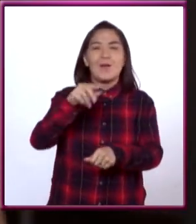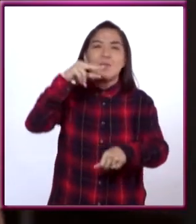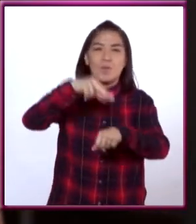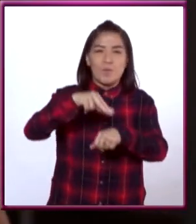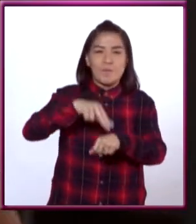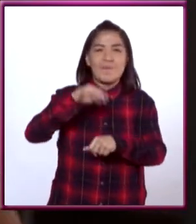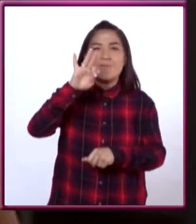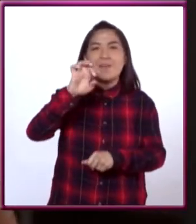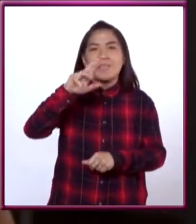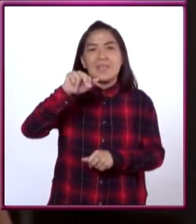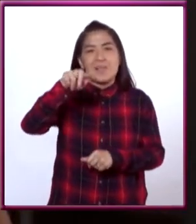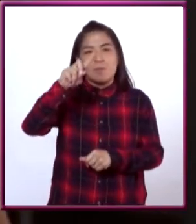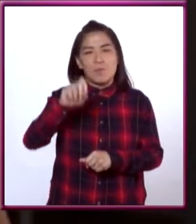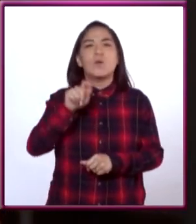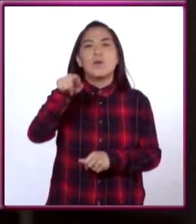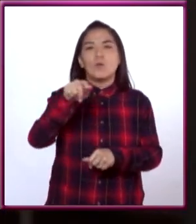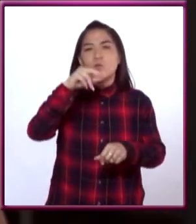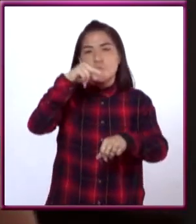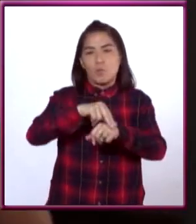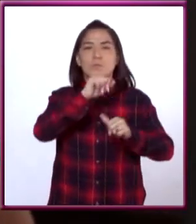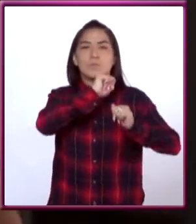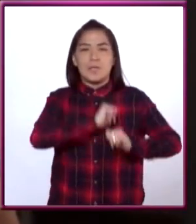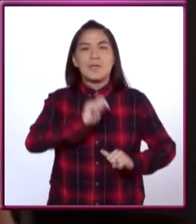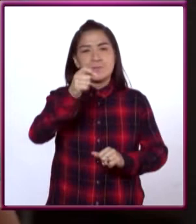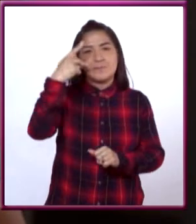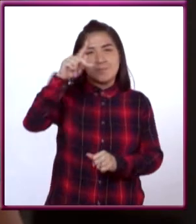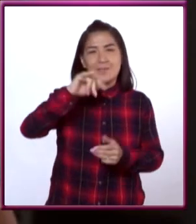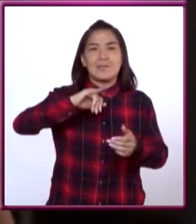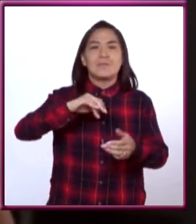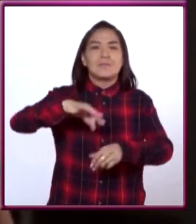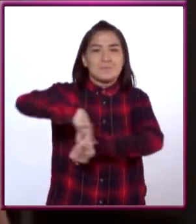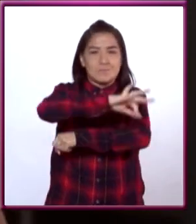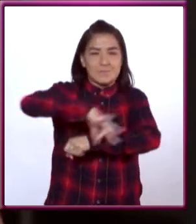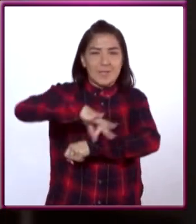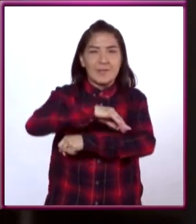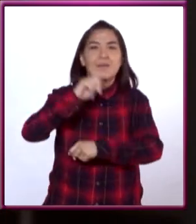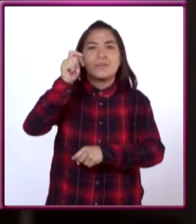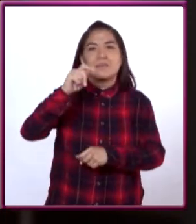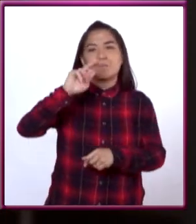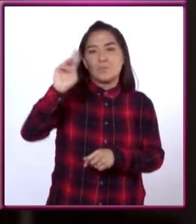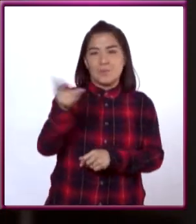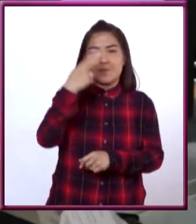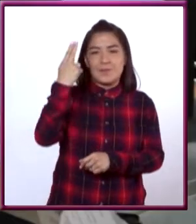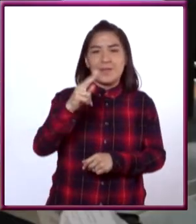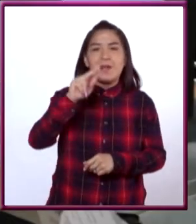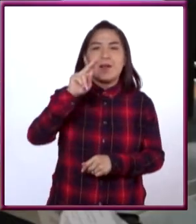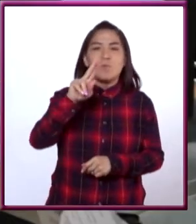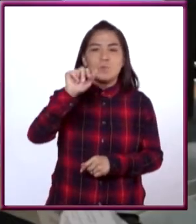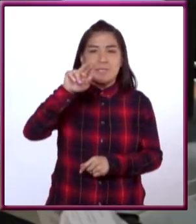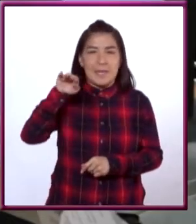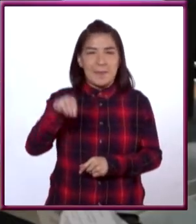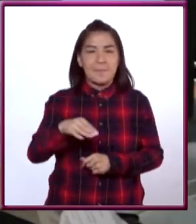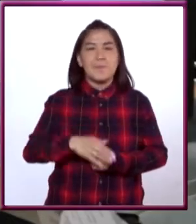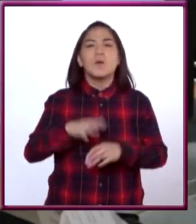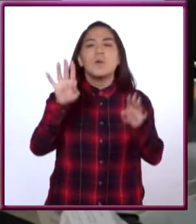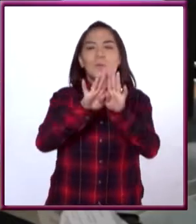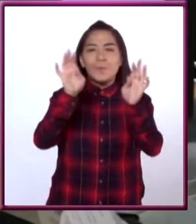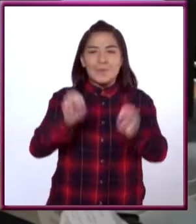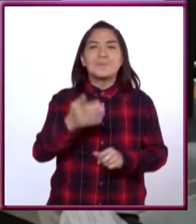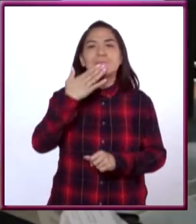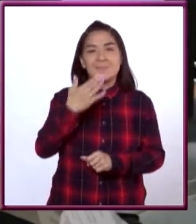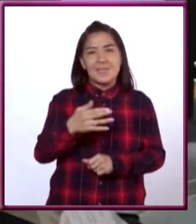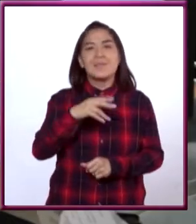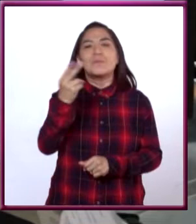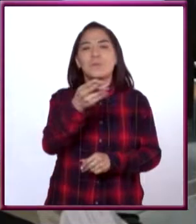Fernando Velázquez Villegas, quien es profesor titular de la Facultad de Ingeniería de la Universidad Nacional Autónoma de México. Fernando, ¿cómo estás? Bien,